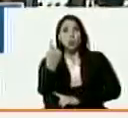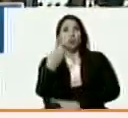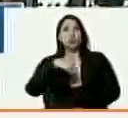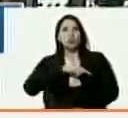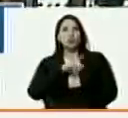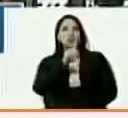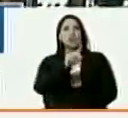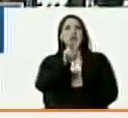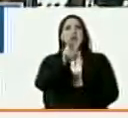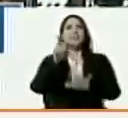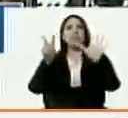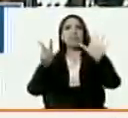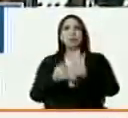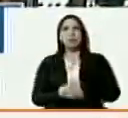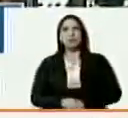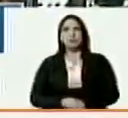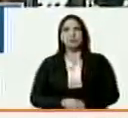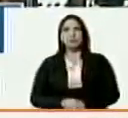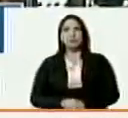127.